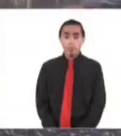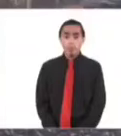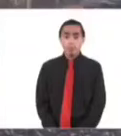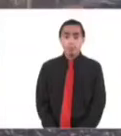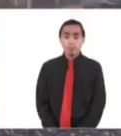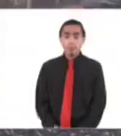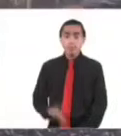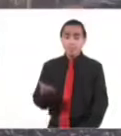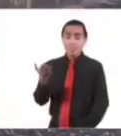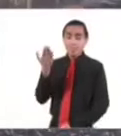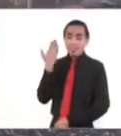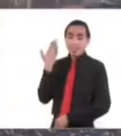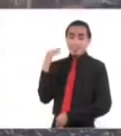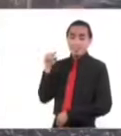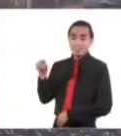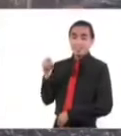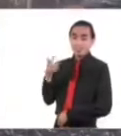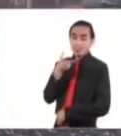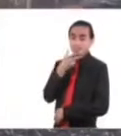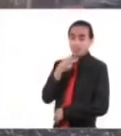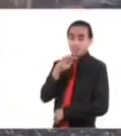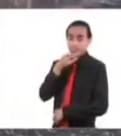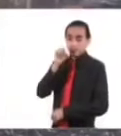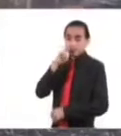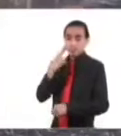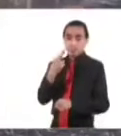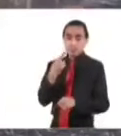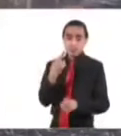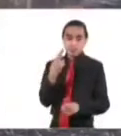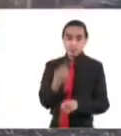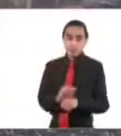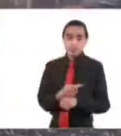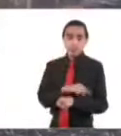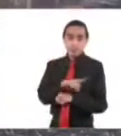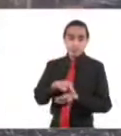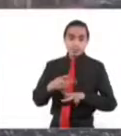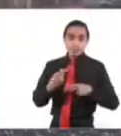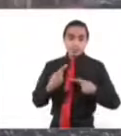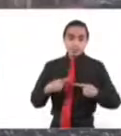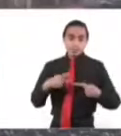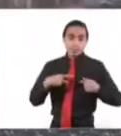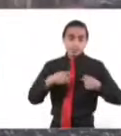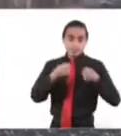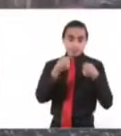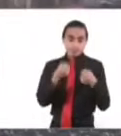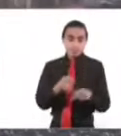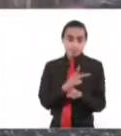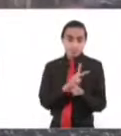Fue secretario de Seguridad Pública. Fíjense nada más.